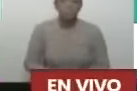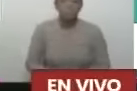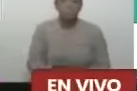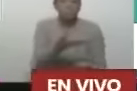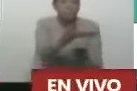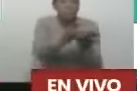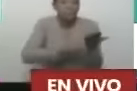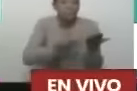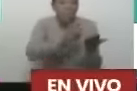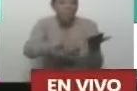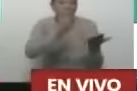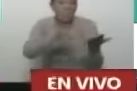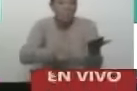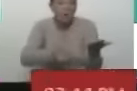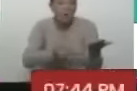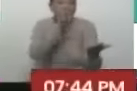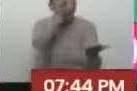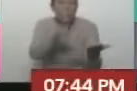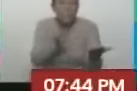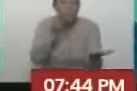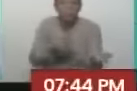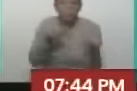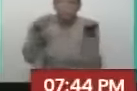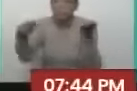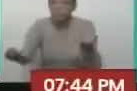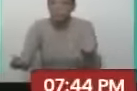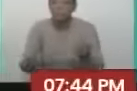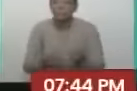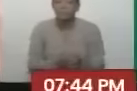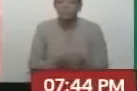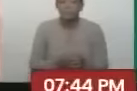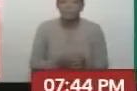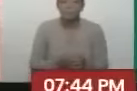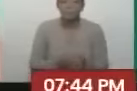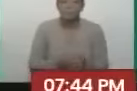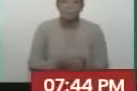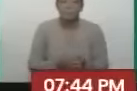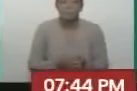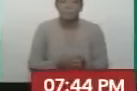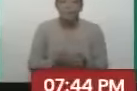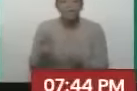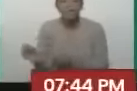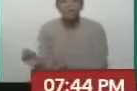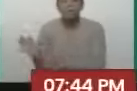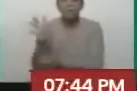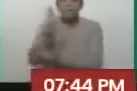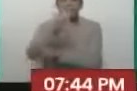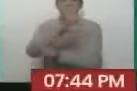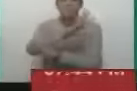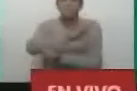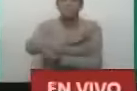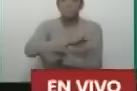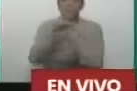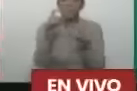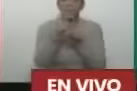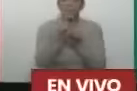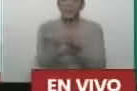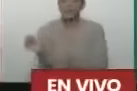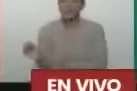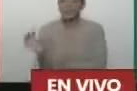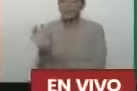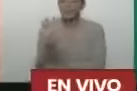Mira firmada mira como terminó la carta aquí el sol de Venezuela nace en